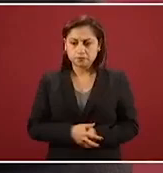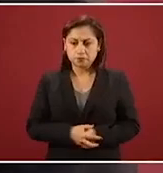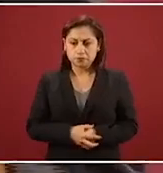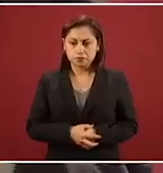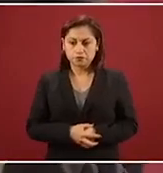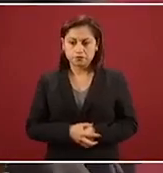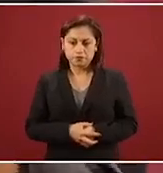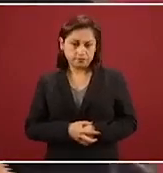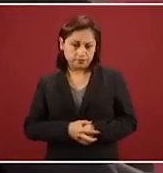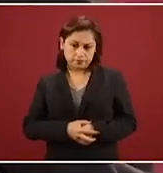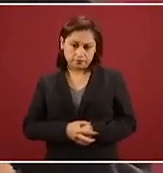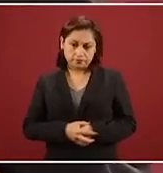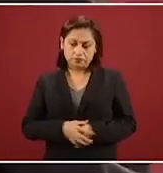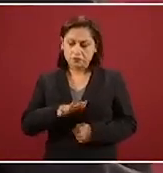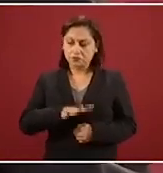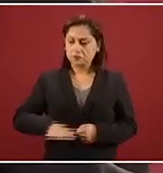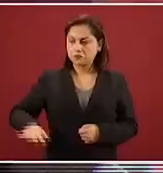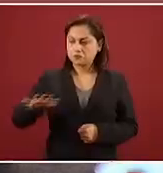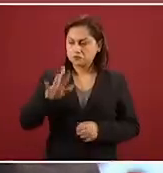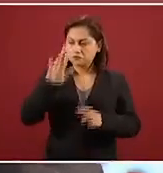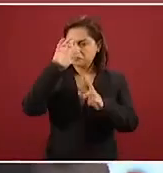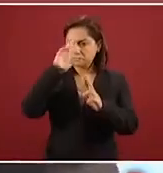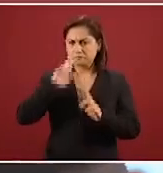nos han tratado con respeto